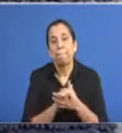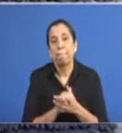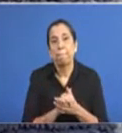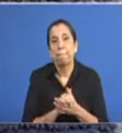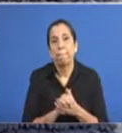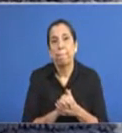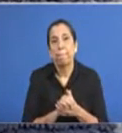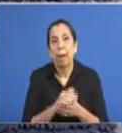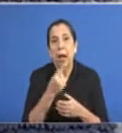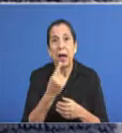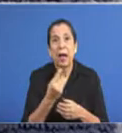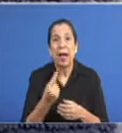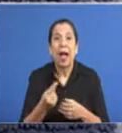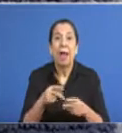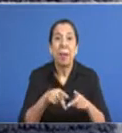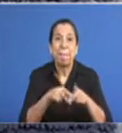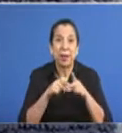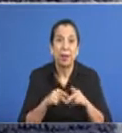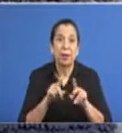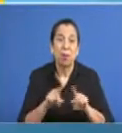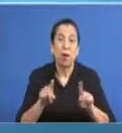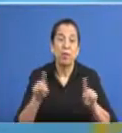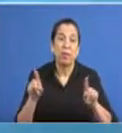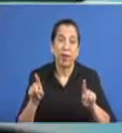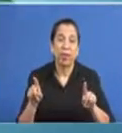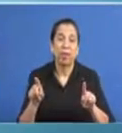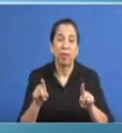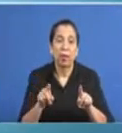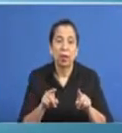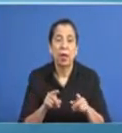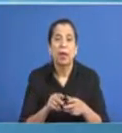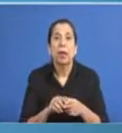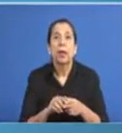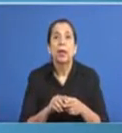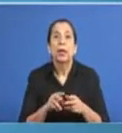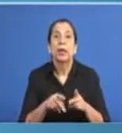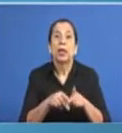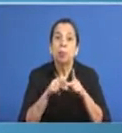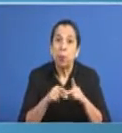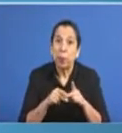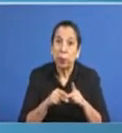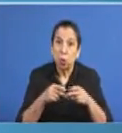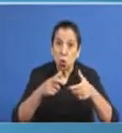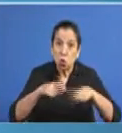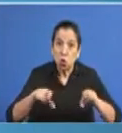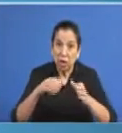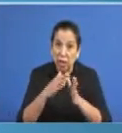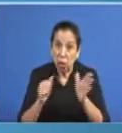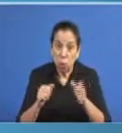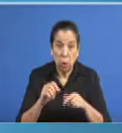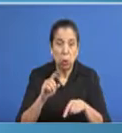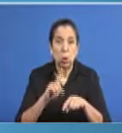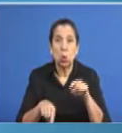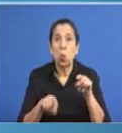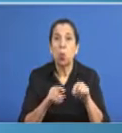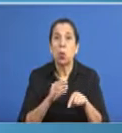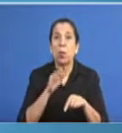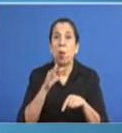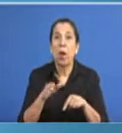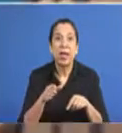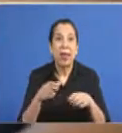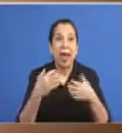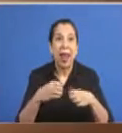no todos los préstamos se pueden tratar de la misma manera. Tenemos préstamos con descuentos directos donde nosotros no podemos ir a las empresas y decir